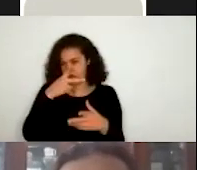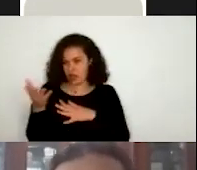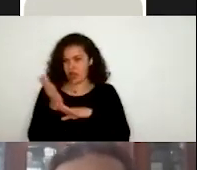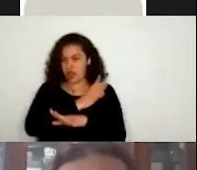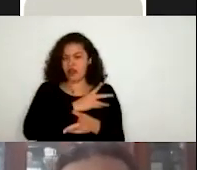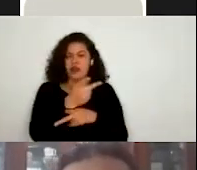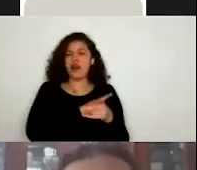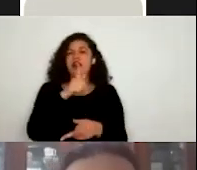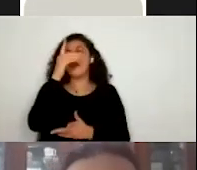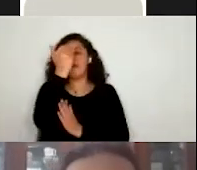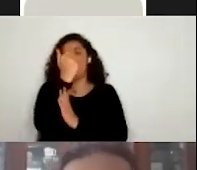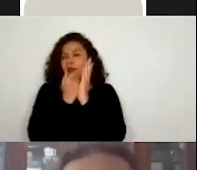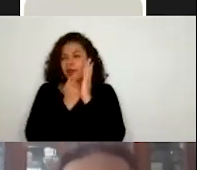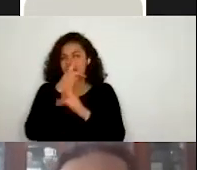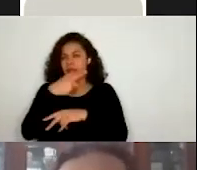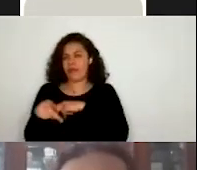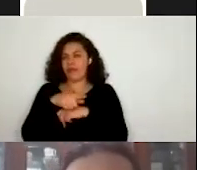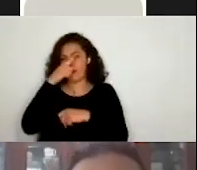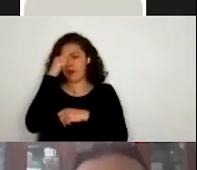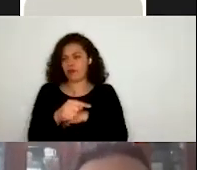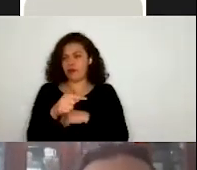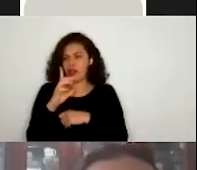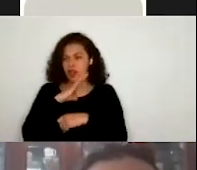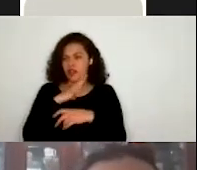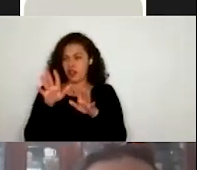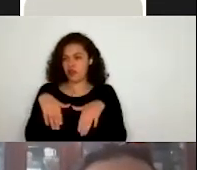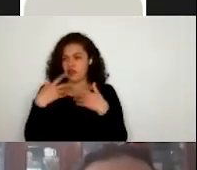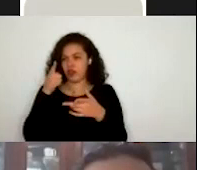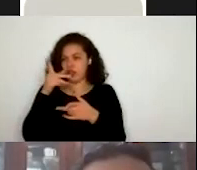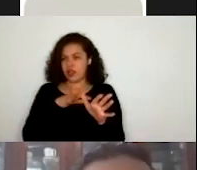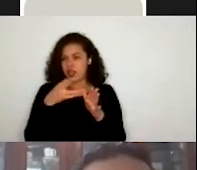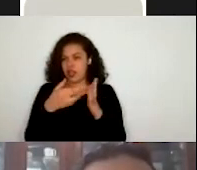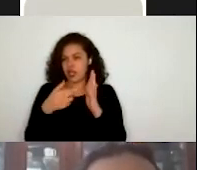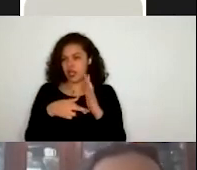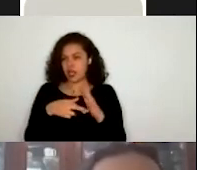y mitigue los riesgos a que están expuestos.